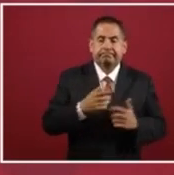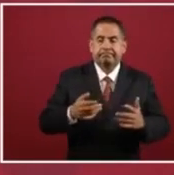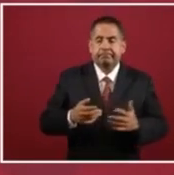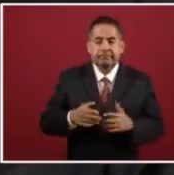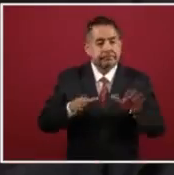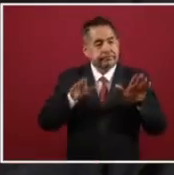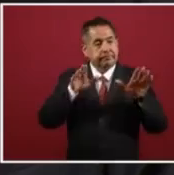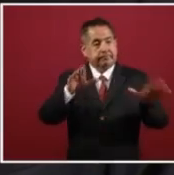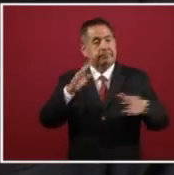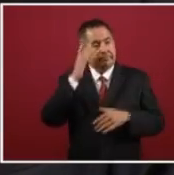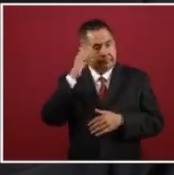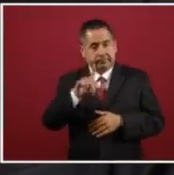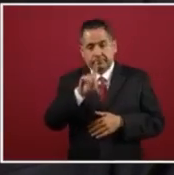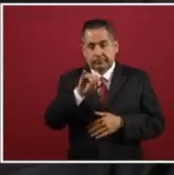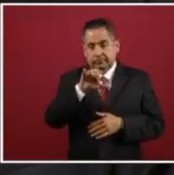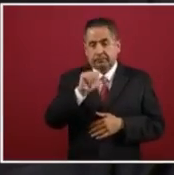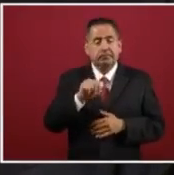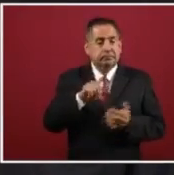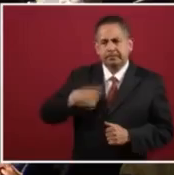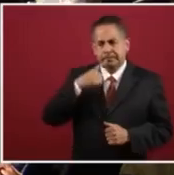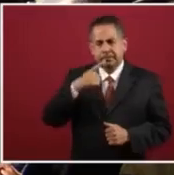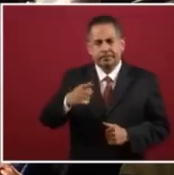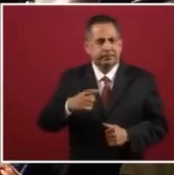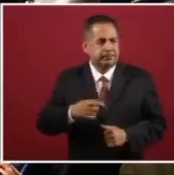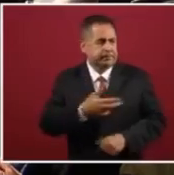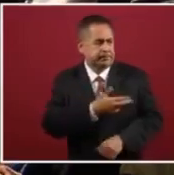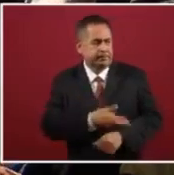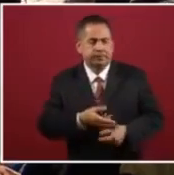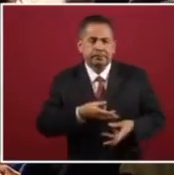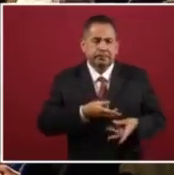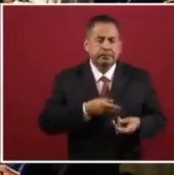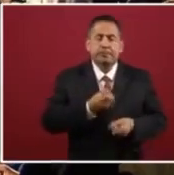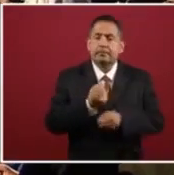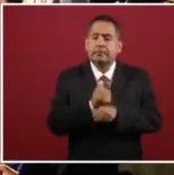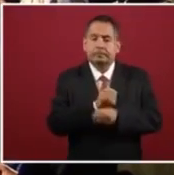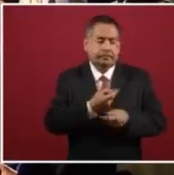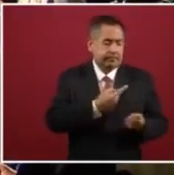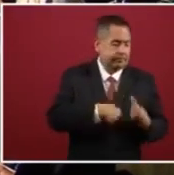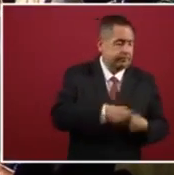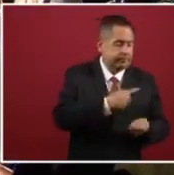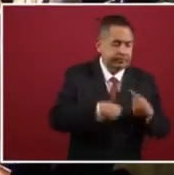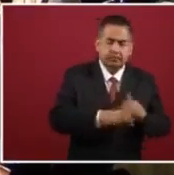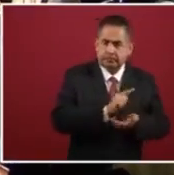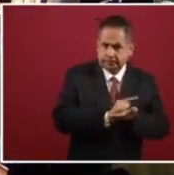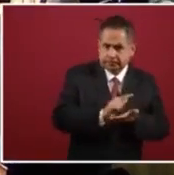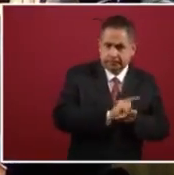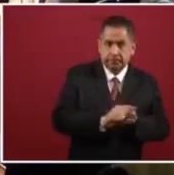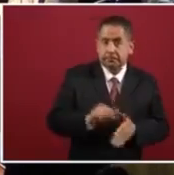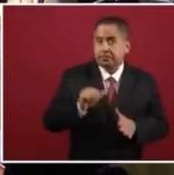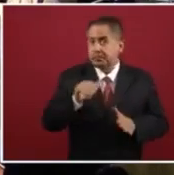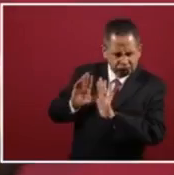el aeropuerto de Santa Lucía, y que son 16 despachos de abogados.